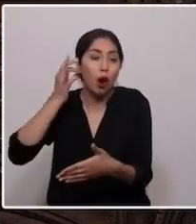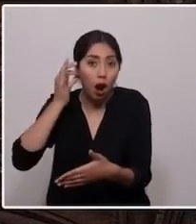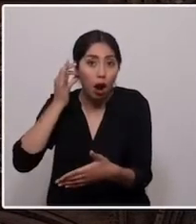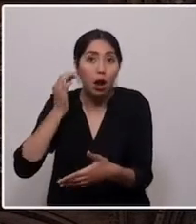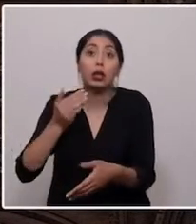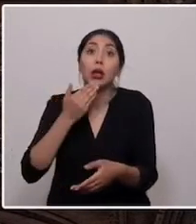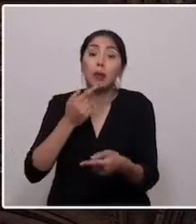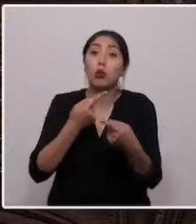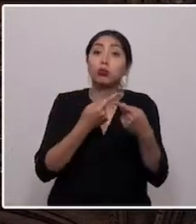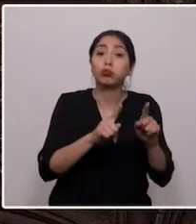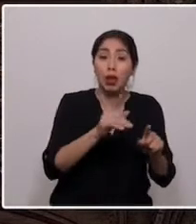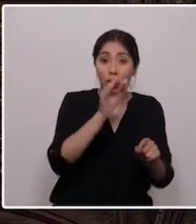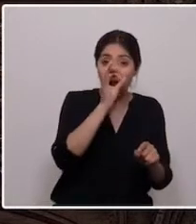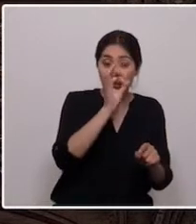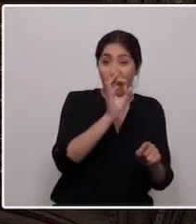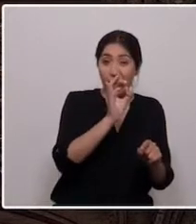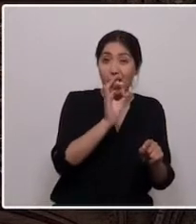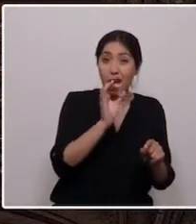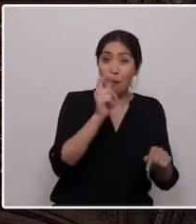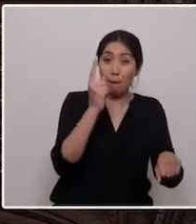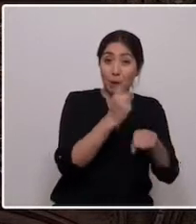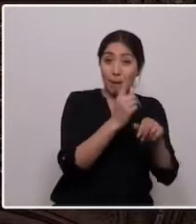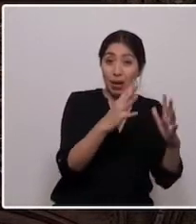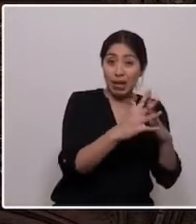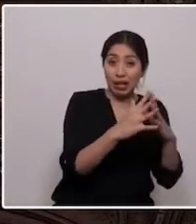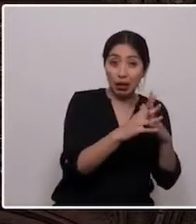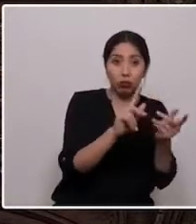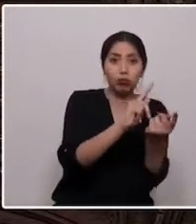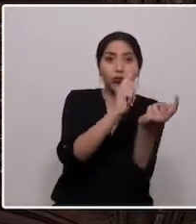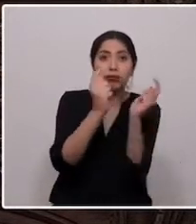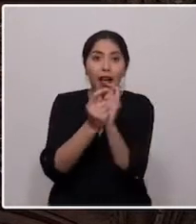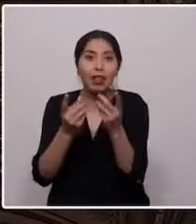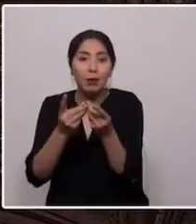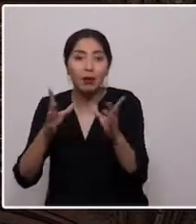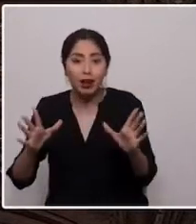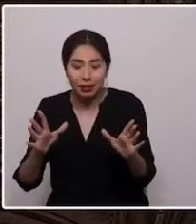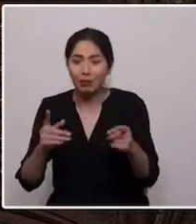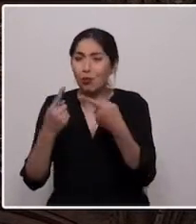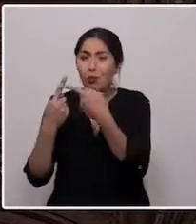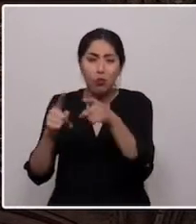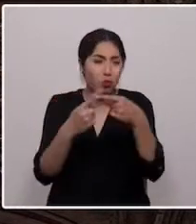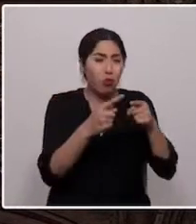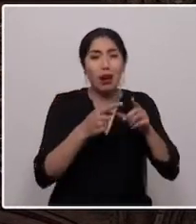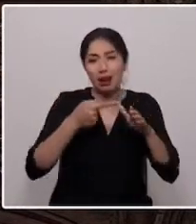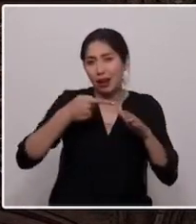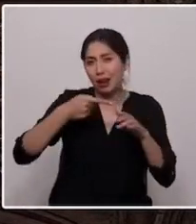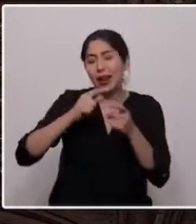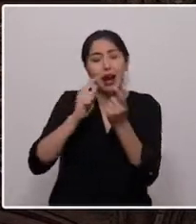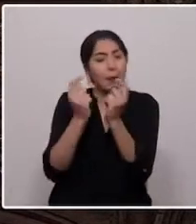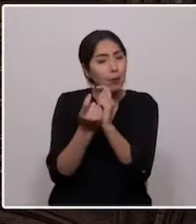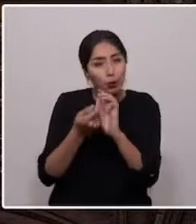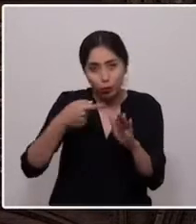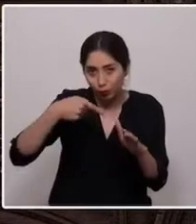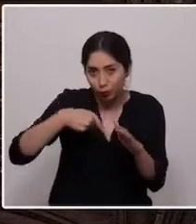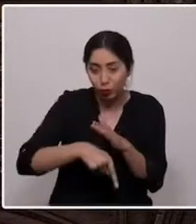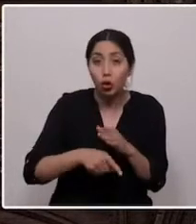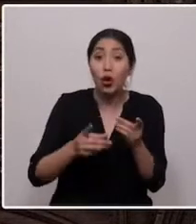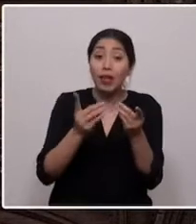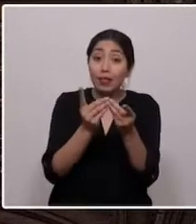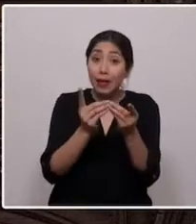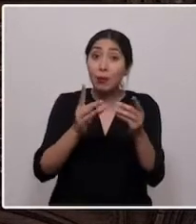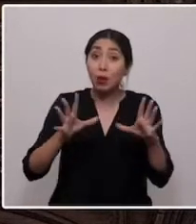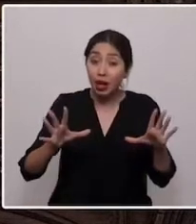dictadura cívico-militar, entre muchos otros profundos y trascendentes cambios. Las democracias